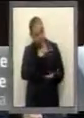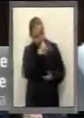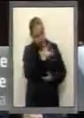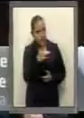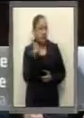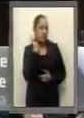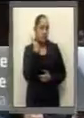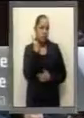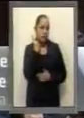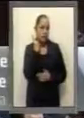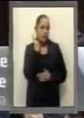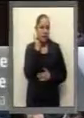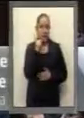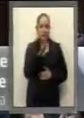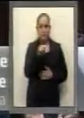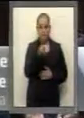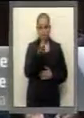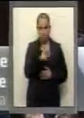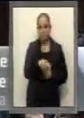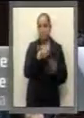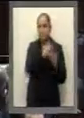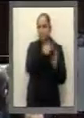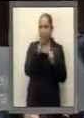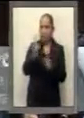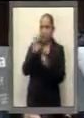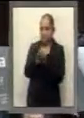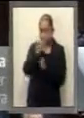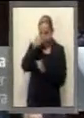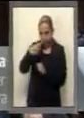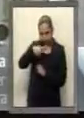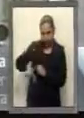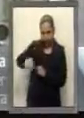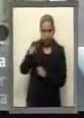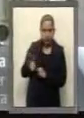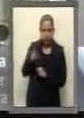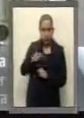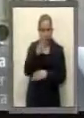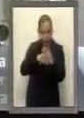diputada Barón. Turnes a la Comisión de Desarrollo Rural para dictamen.